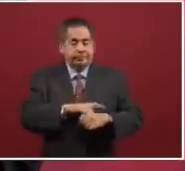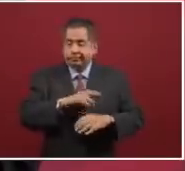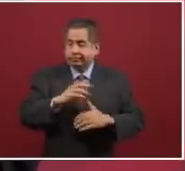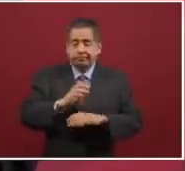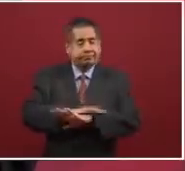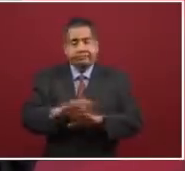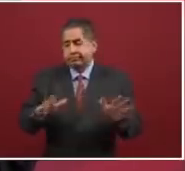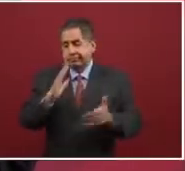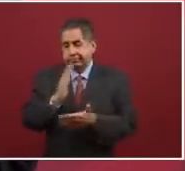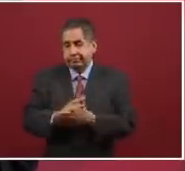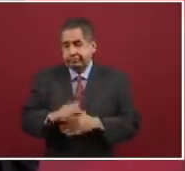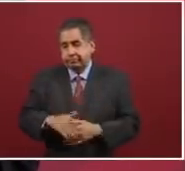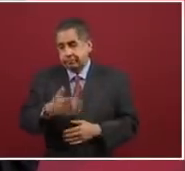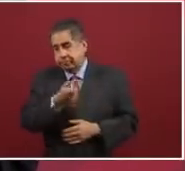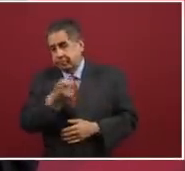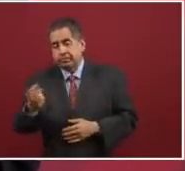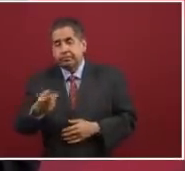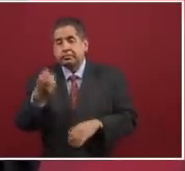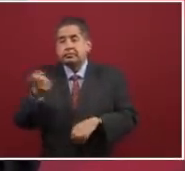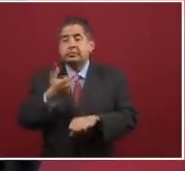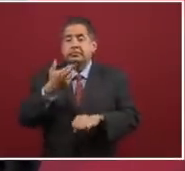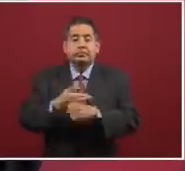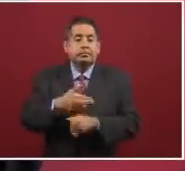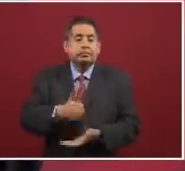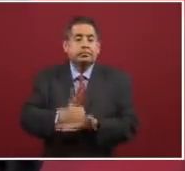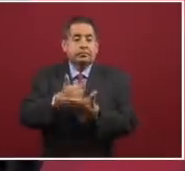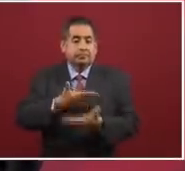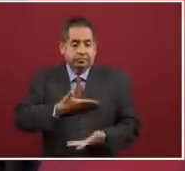particulares, habían secretarios auxiliares,